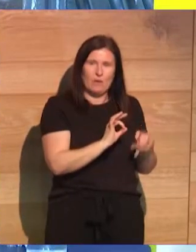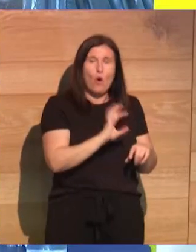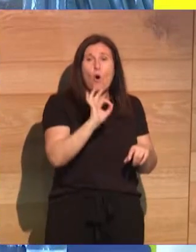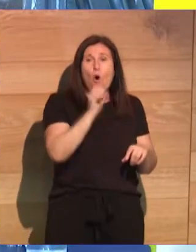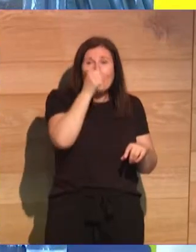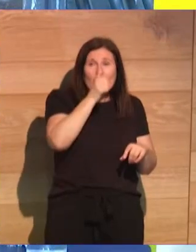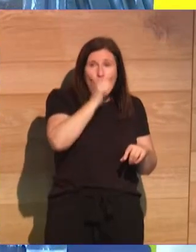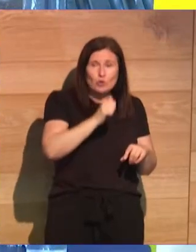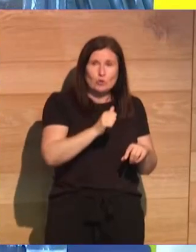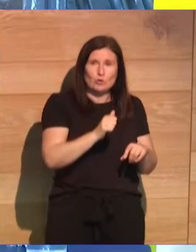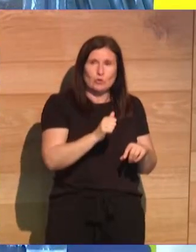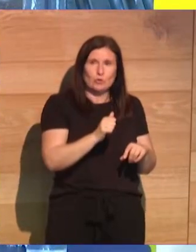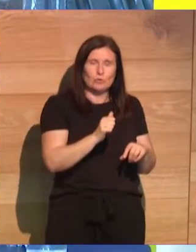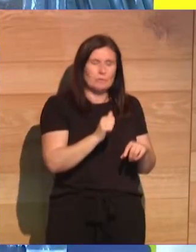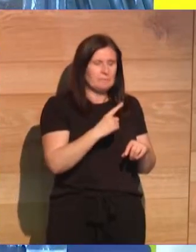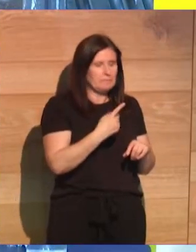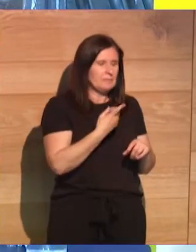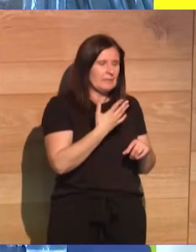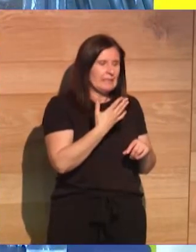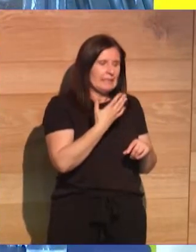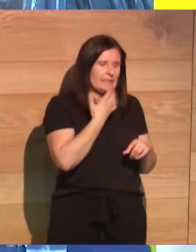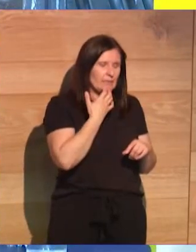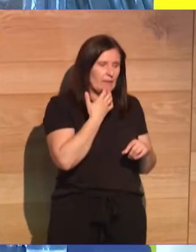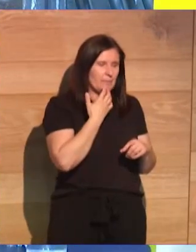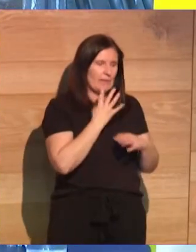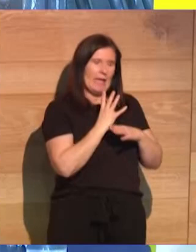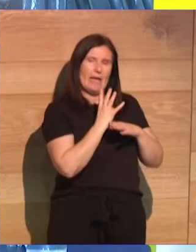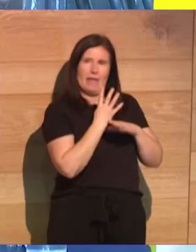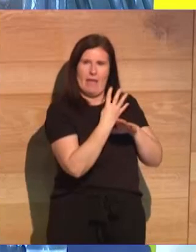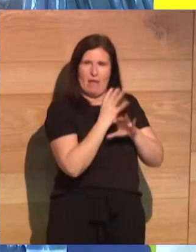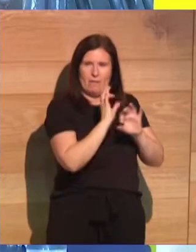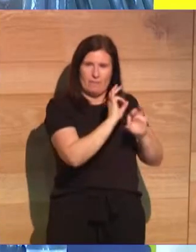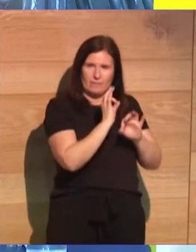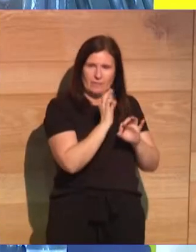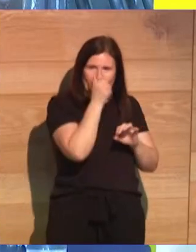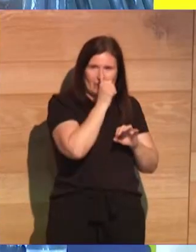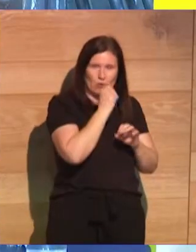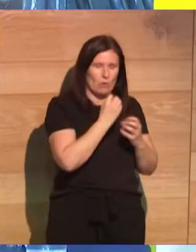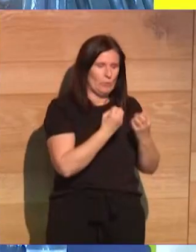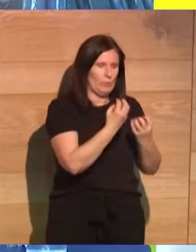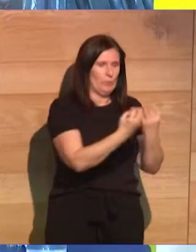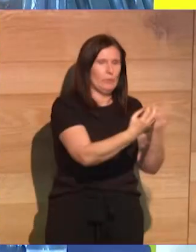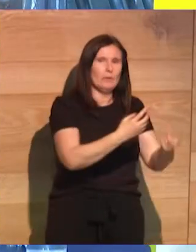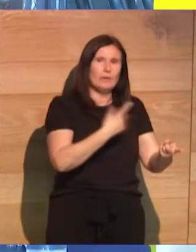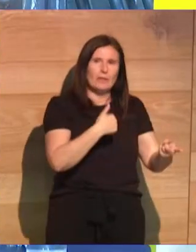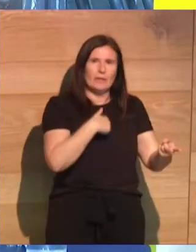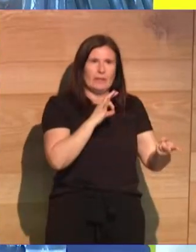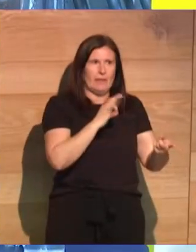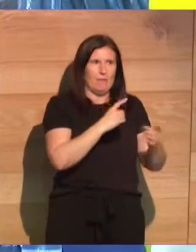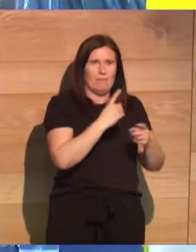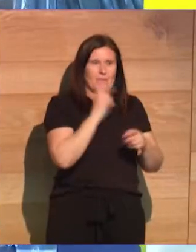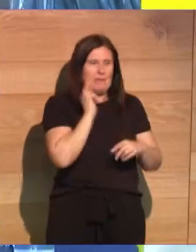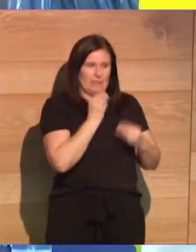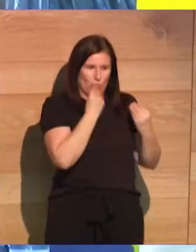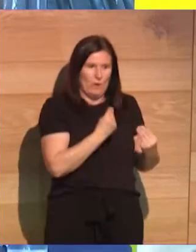vinos. Tú eres capaz de saber, cuando tienes una añada maravillosa, de esta que hace que el precio suba, que vendas mucho más,